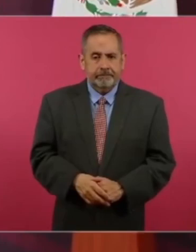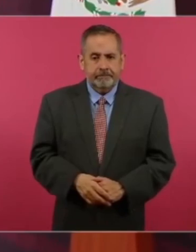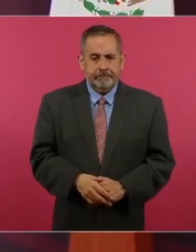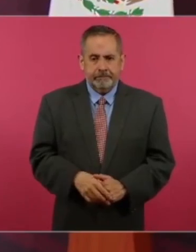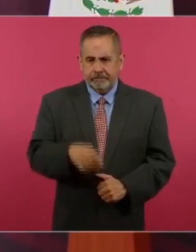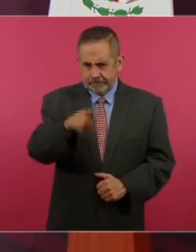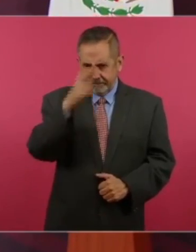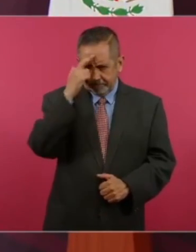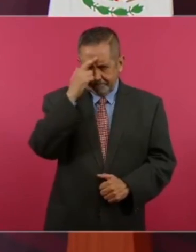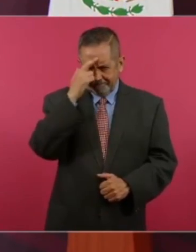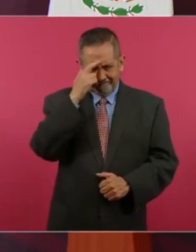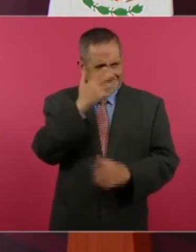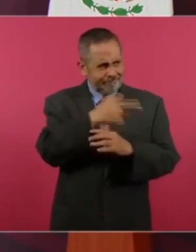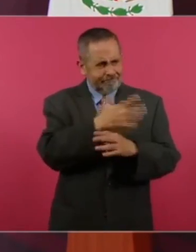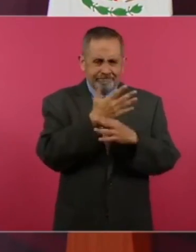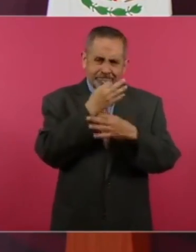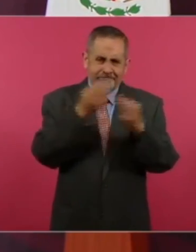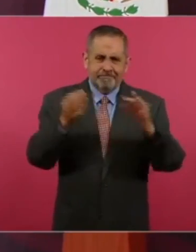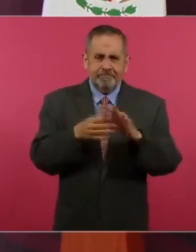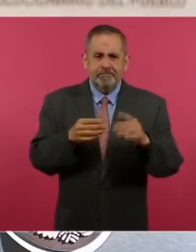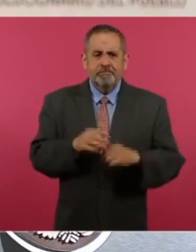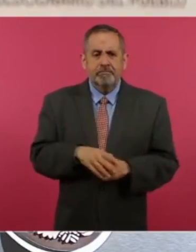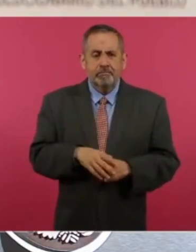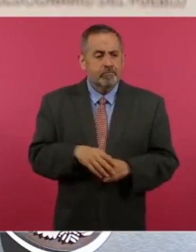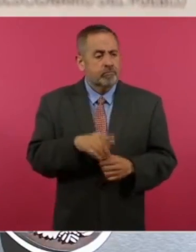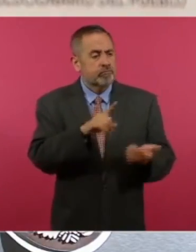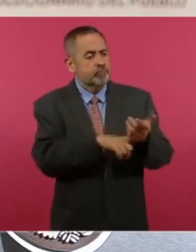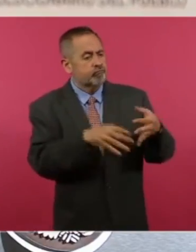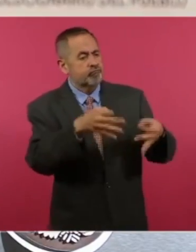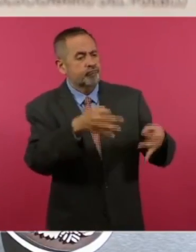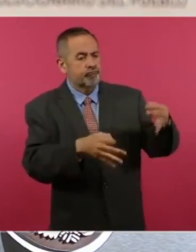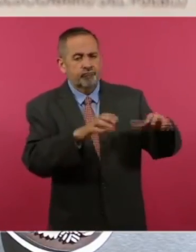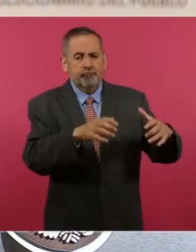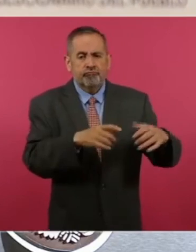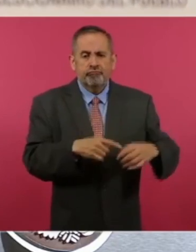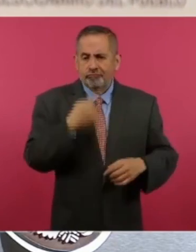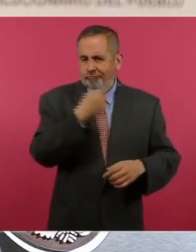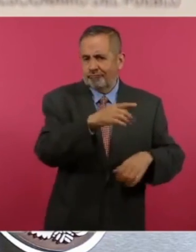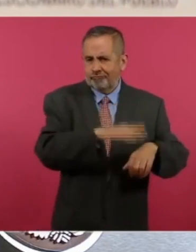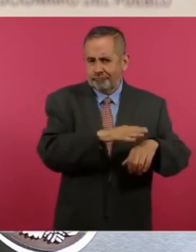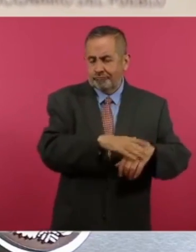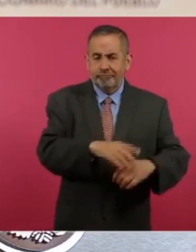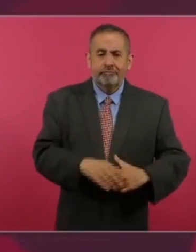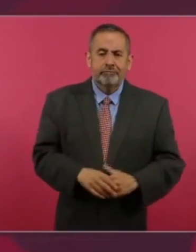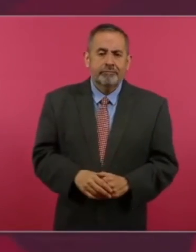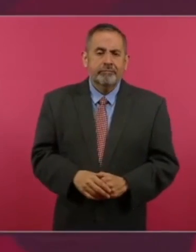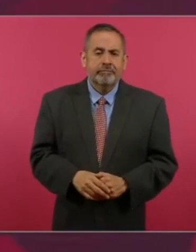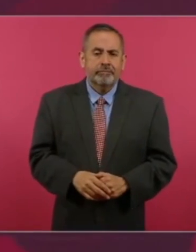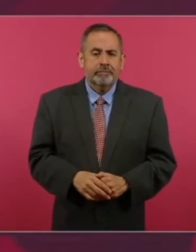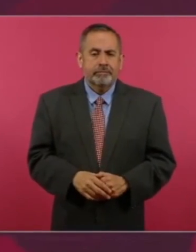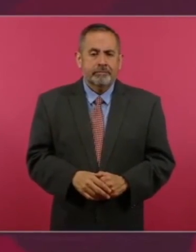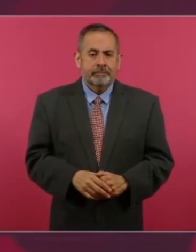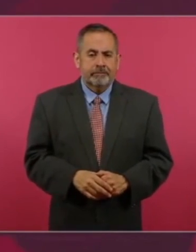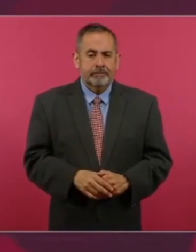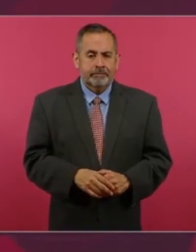esa declaración cuando estaban juzgando a García Luna, que le dijo un